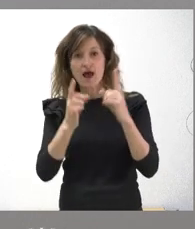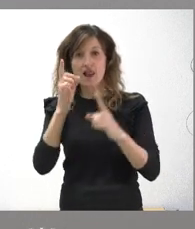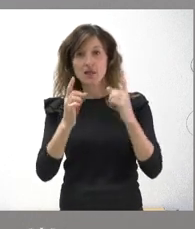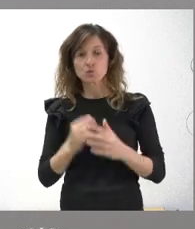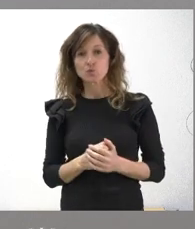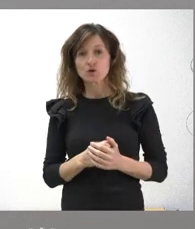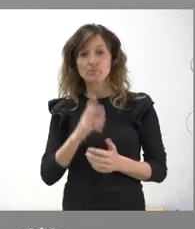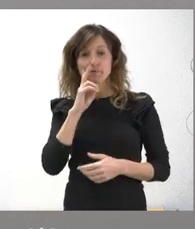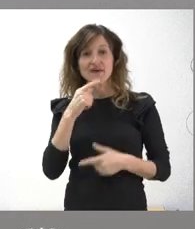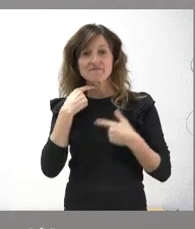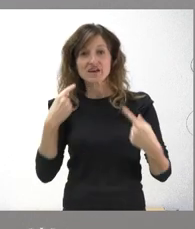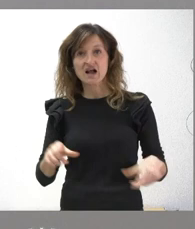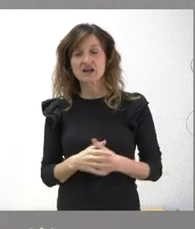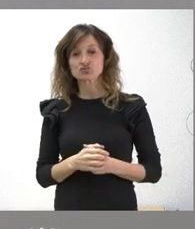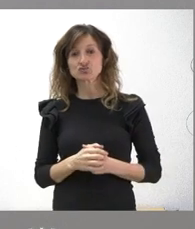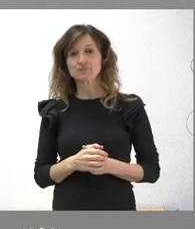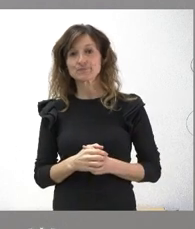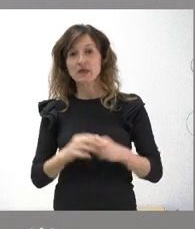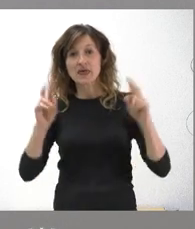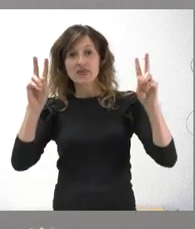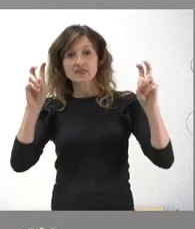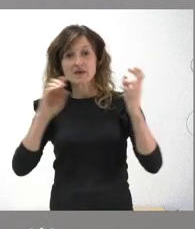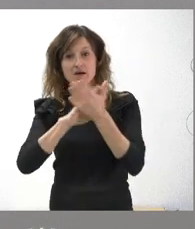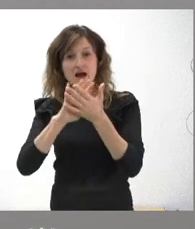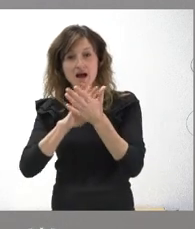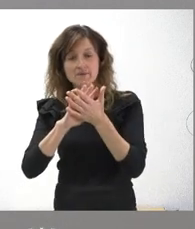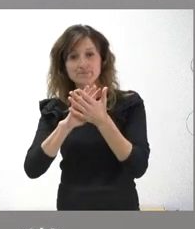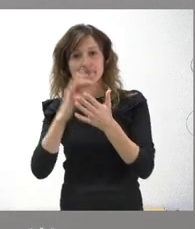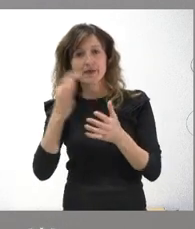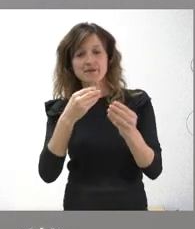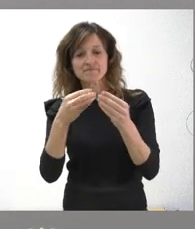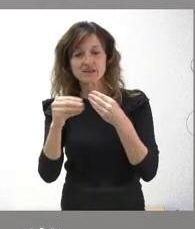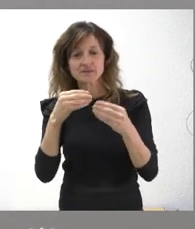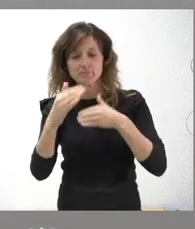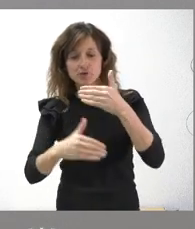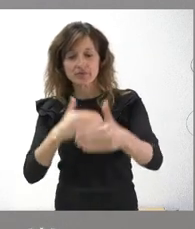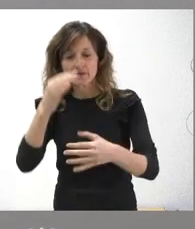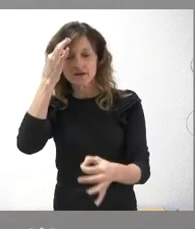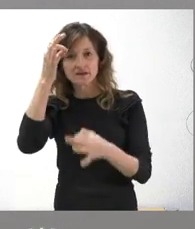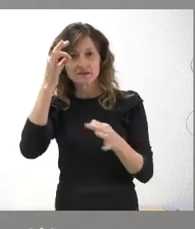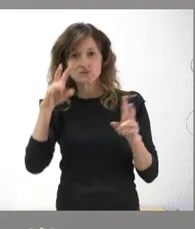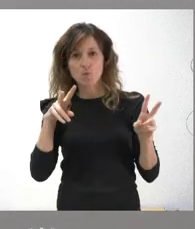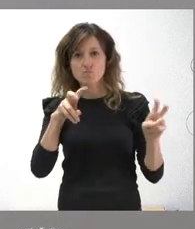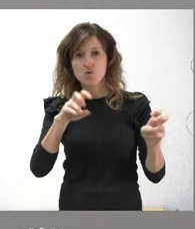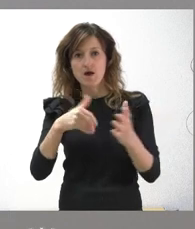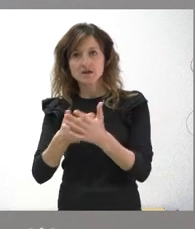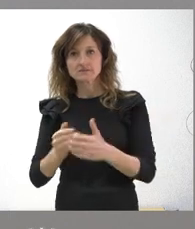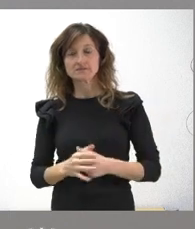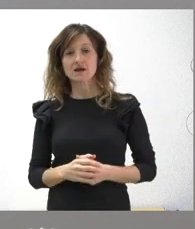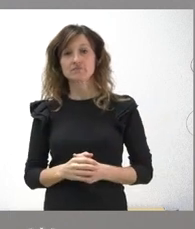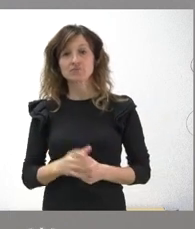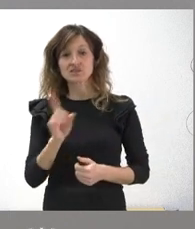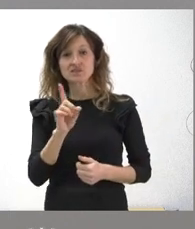van asumiéndose fracasos yo creo que en este tema concreto Sería bueno que se flexibilizar los procedimientos y los requisitos desde el principio porque si no lo que vamos a hacer es que